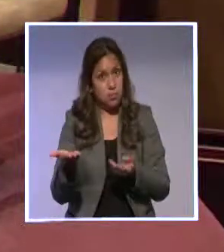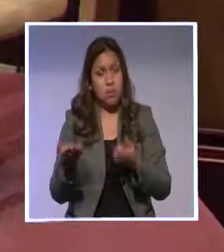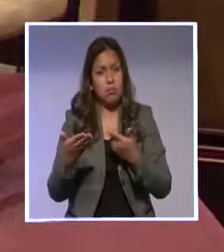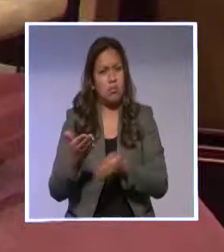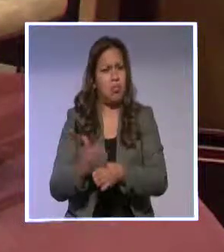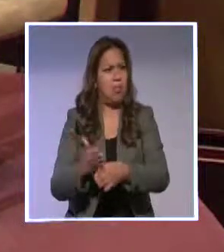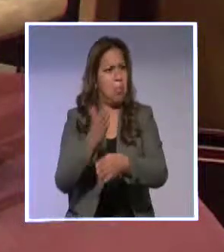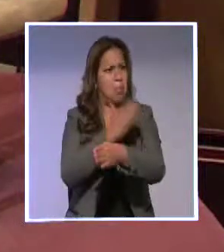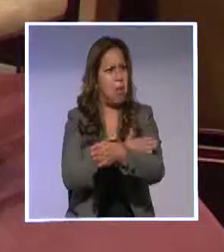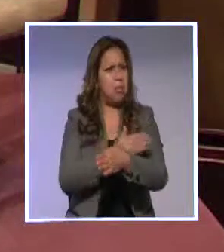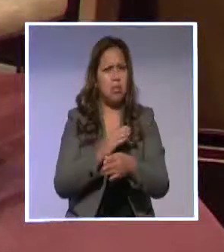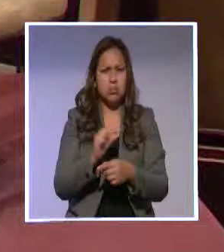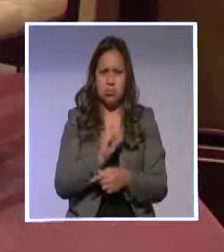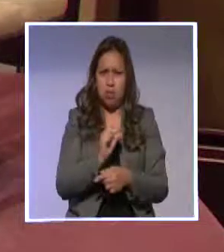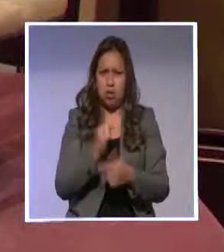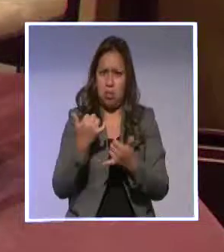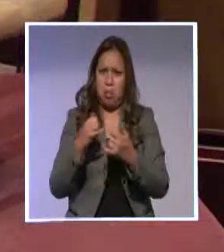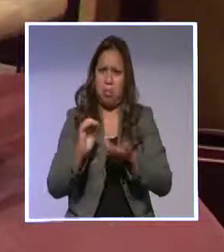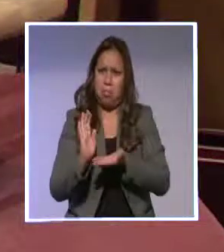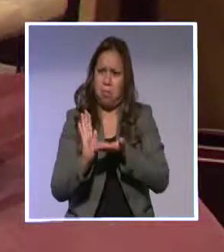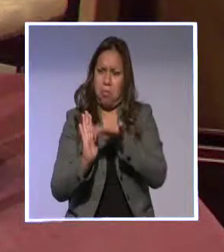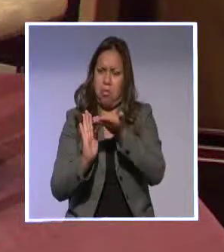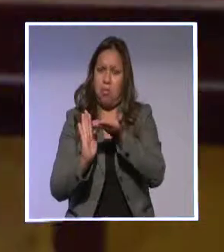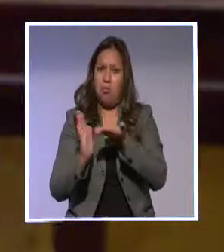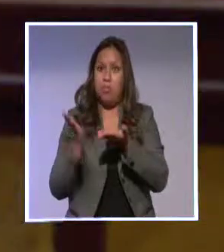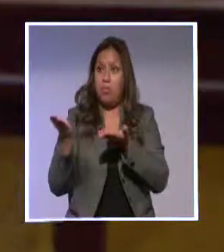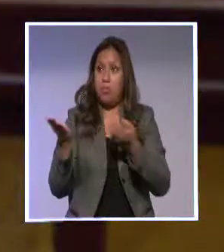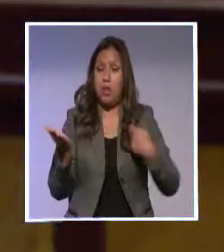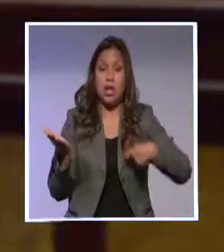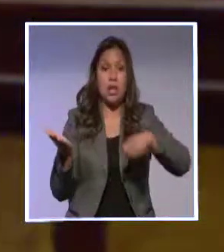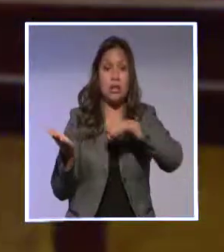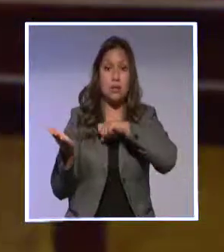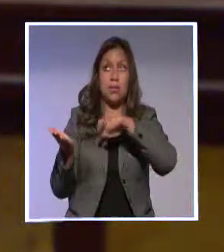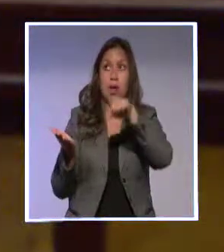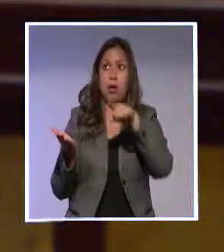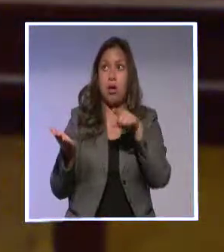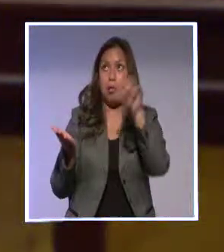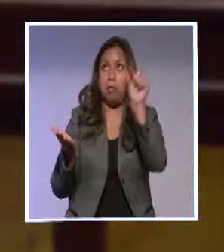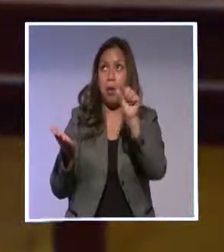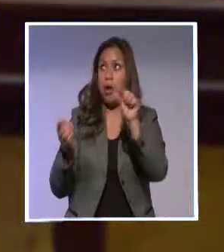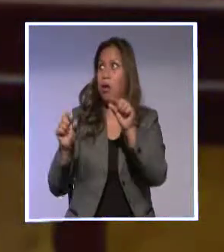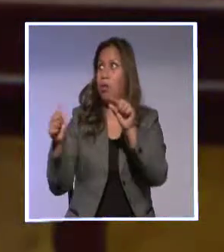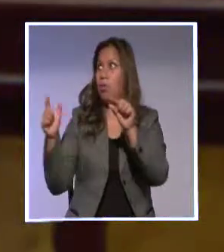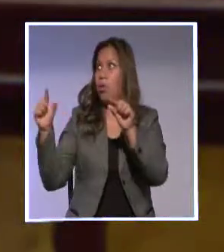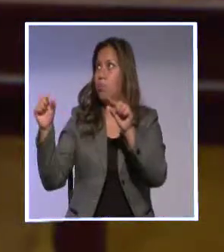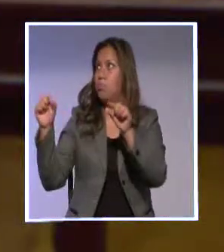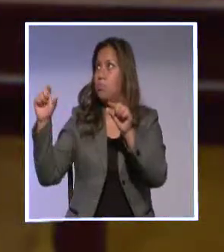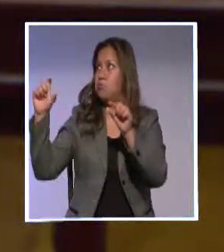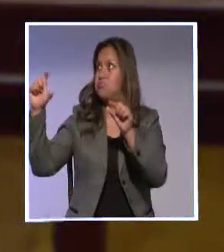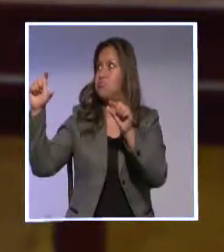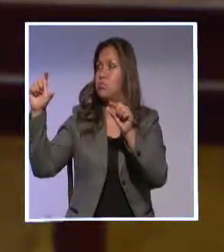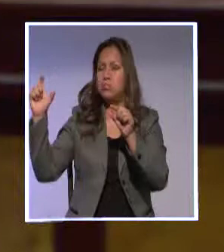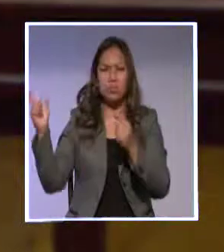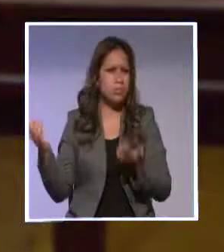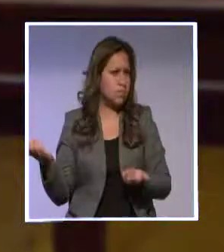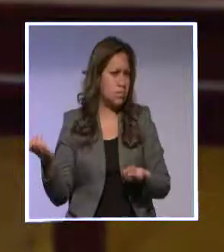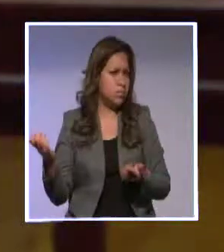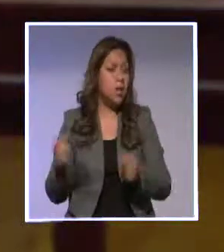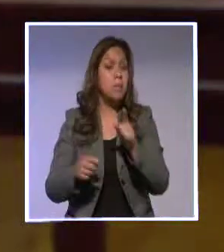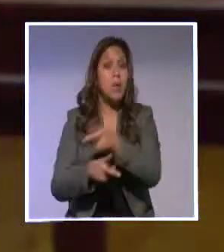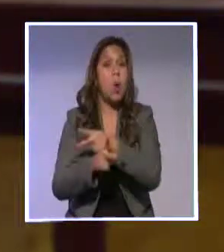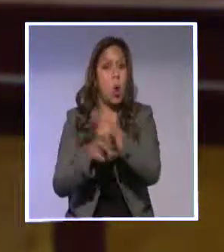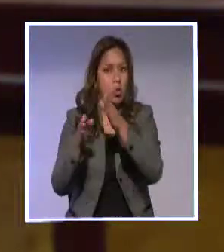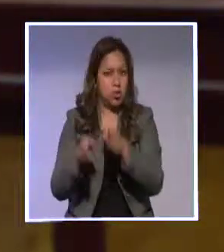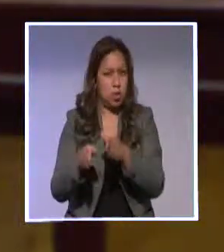por los estudios realizados por metromadrid pero en ese entonces nosotros hicimos un análisis y a través de jorge albán se pudo